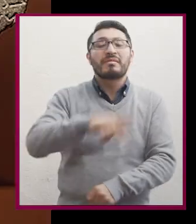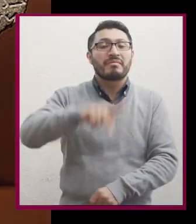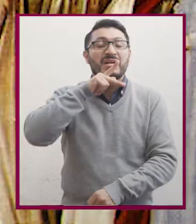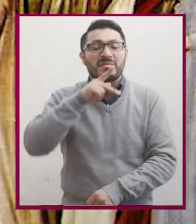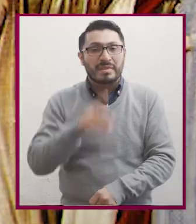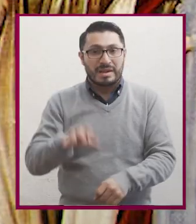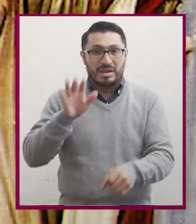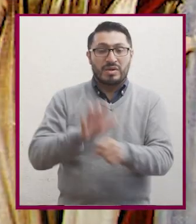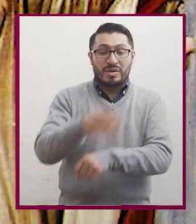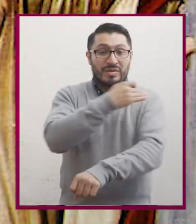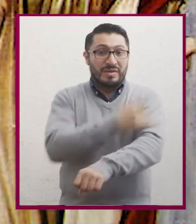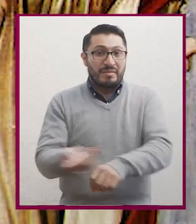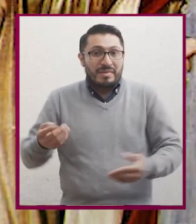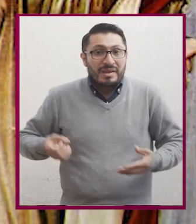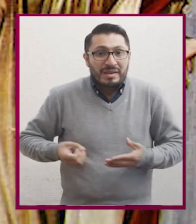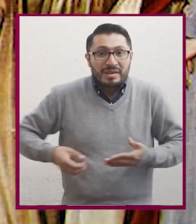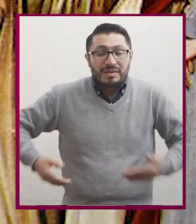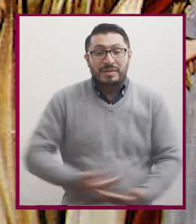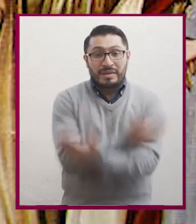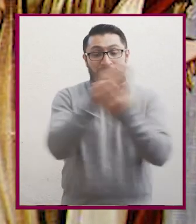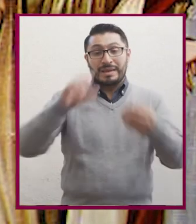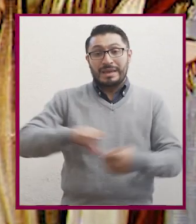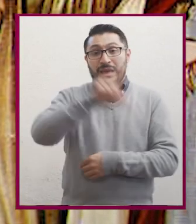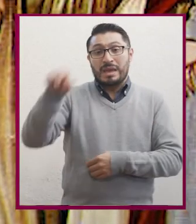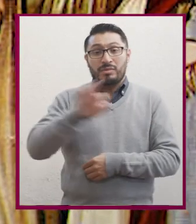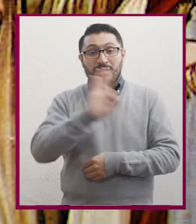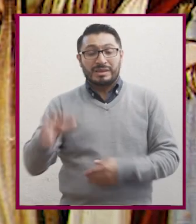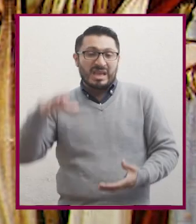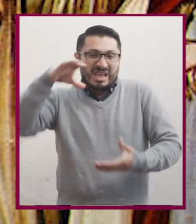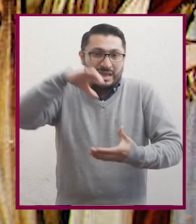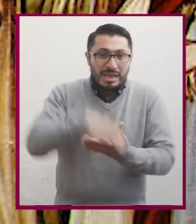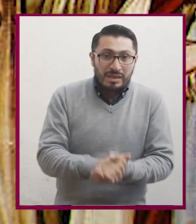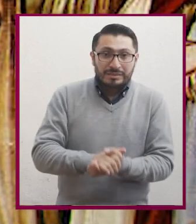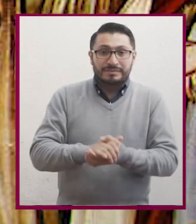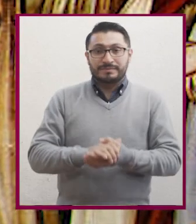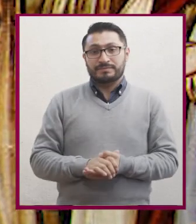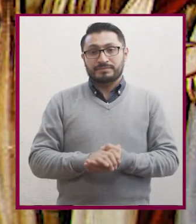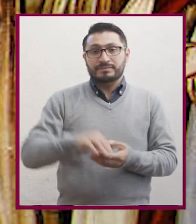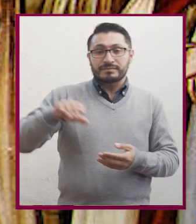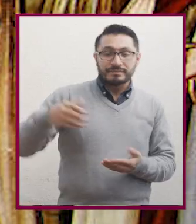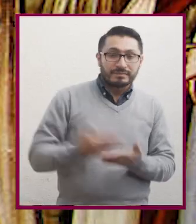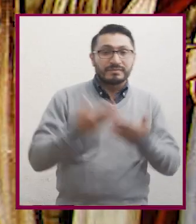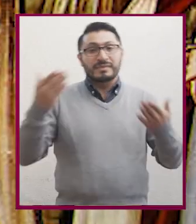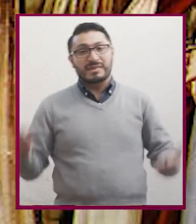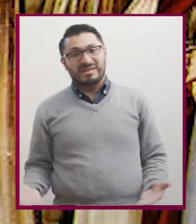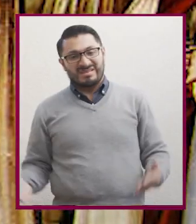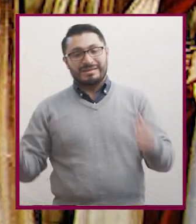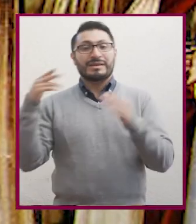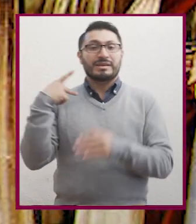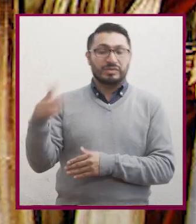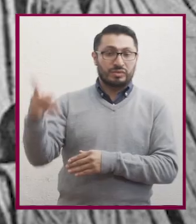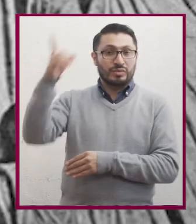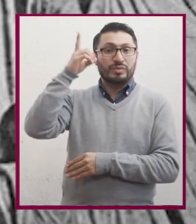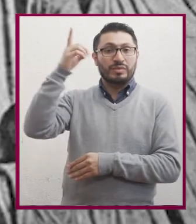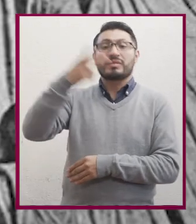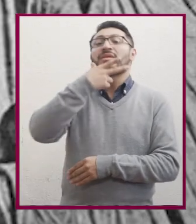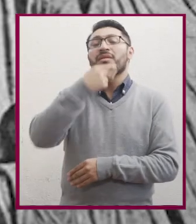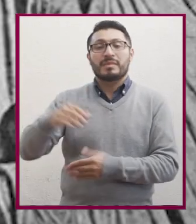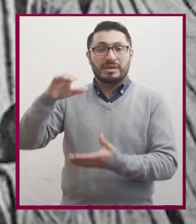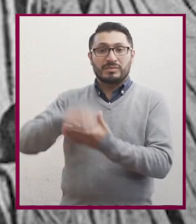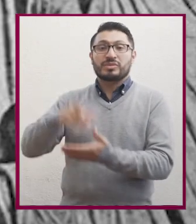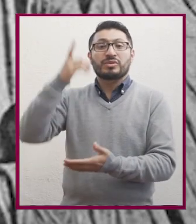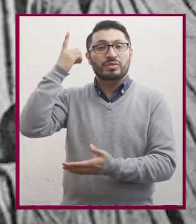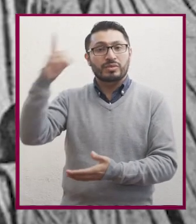cual nacían, y posteriormente, si contraían matrimonio, in manu, pasaban a ser propiedad de su esposo. Sí, de aquí viene